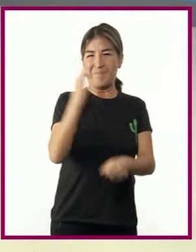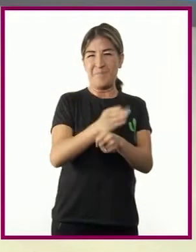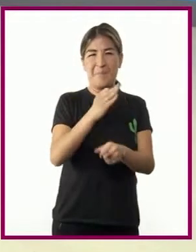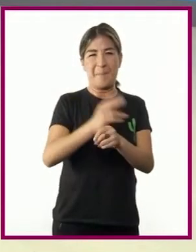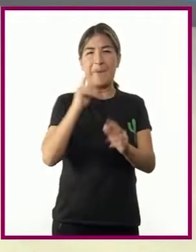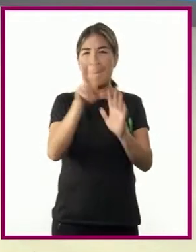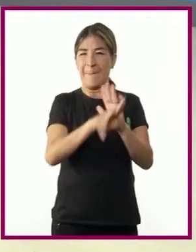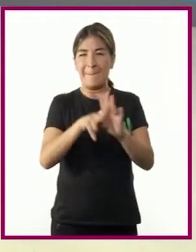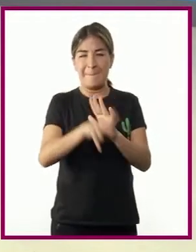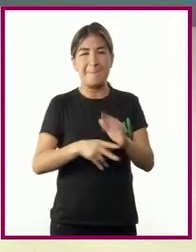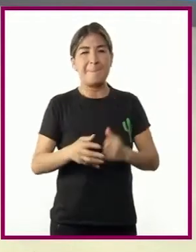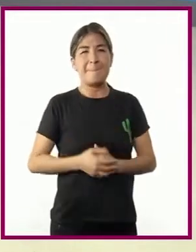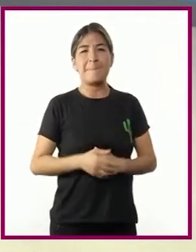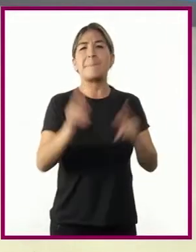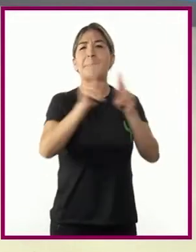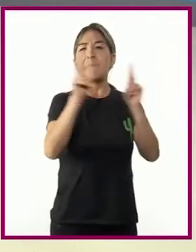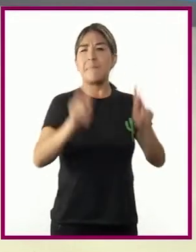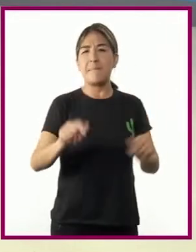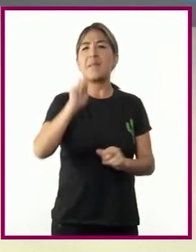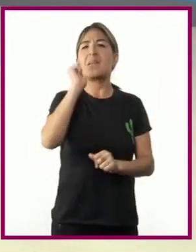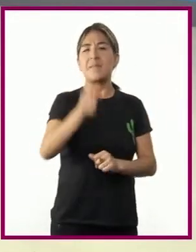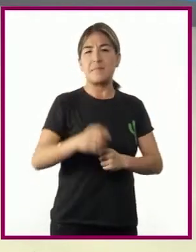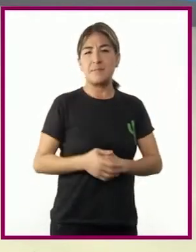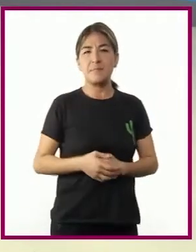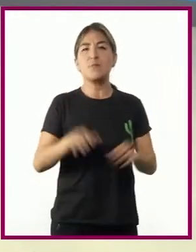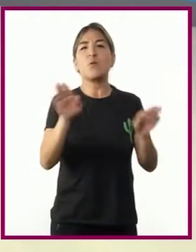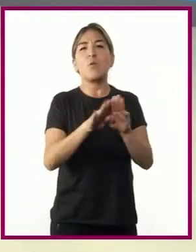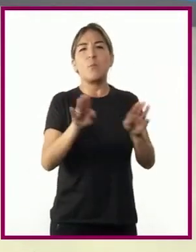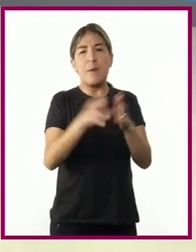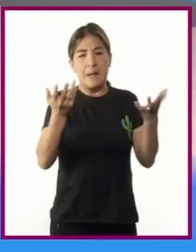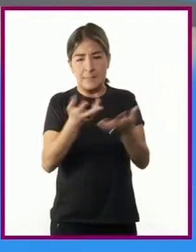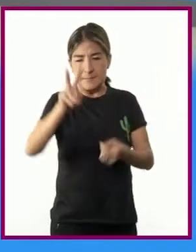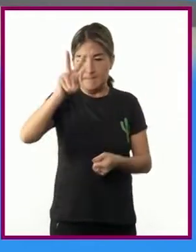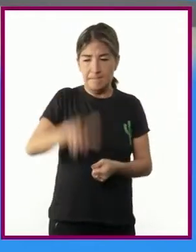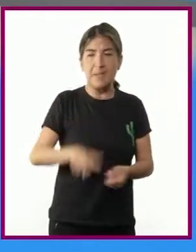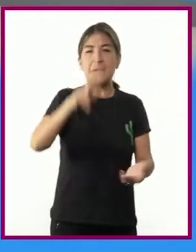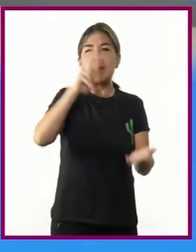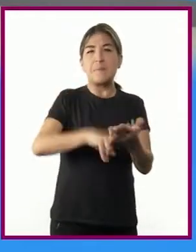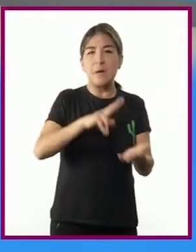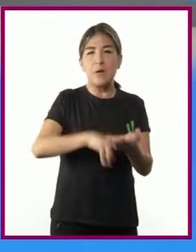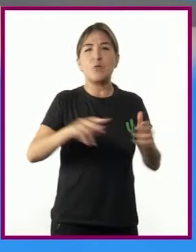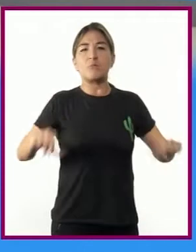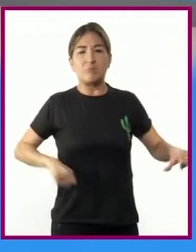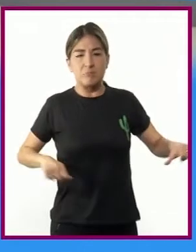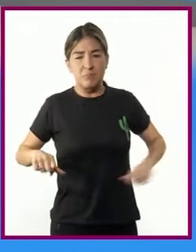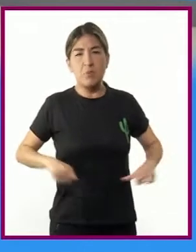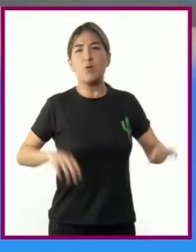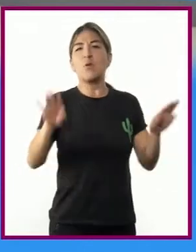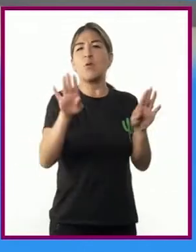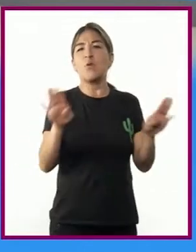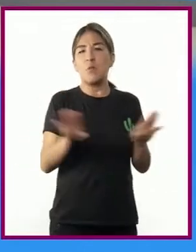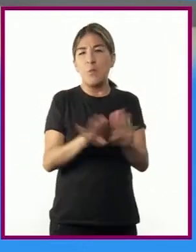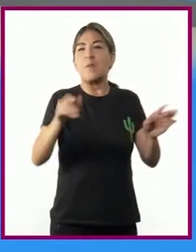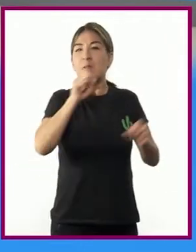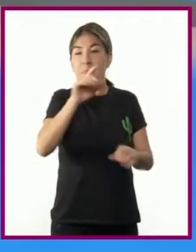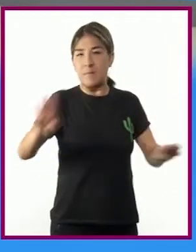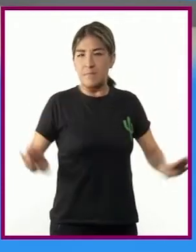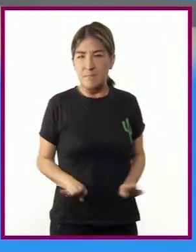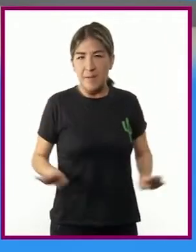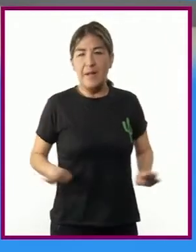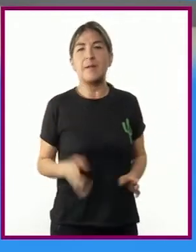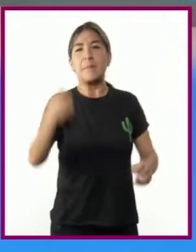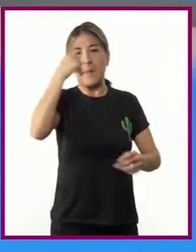escuchar en el video, la paz implica hacer realidad los valores, actitudes y comportamientos que favorecen la